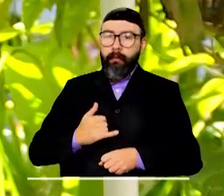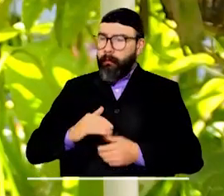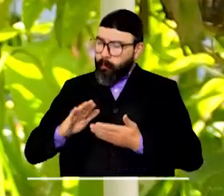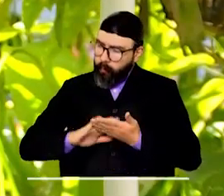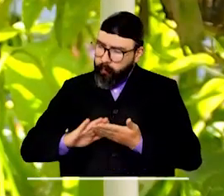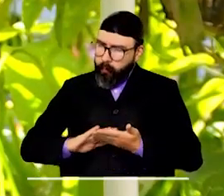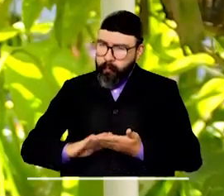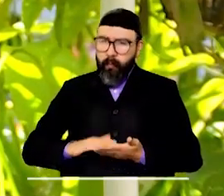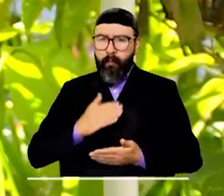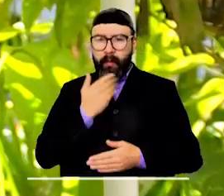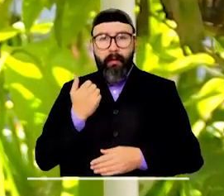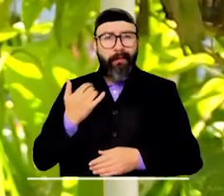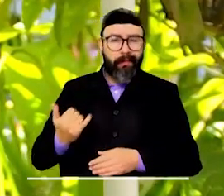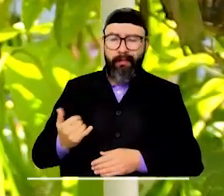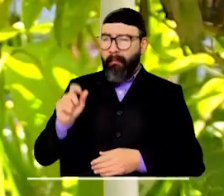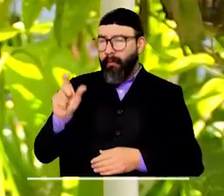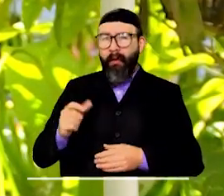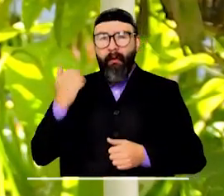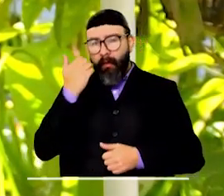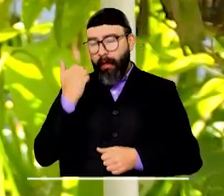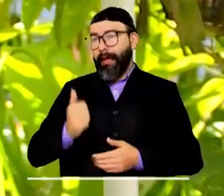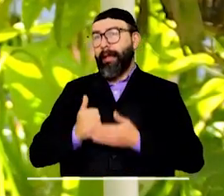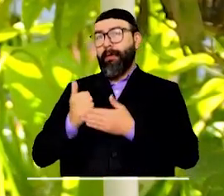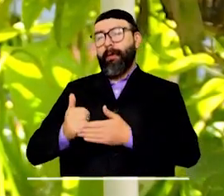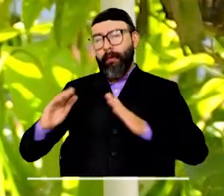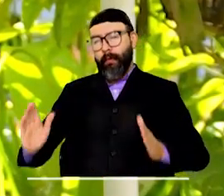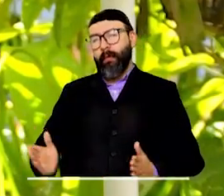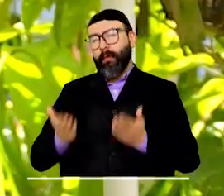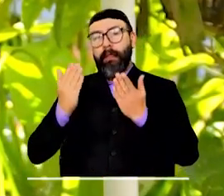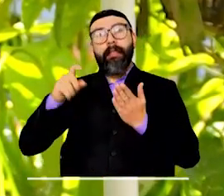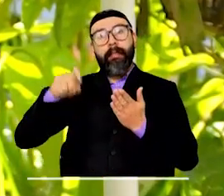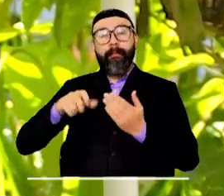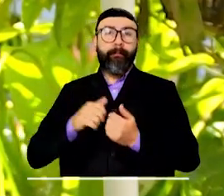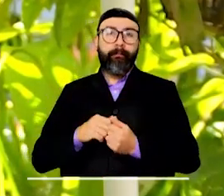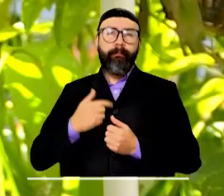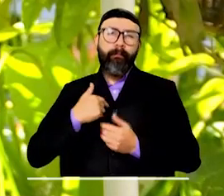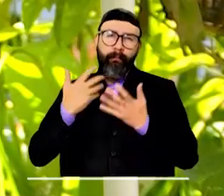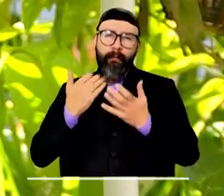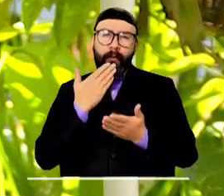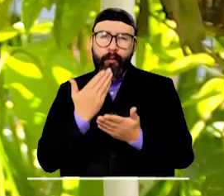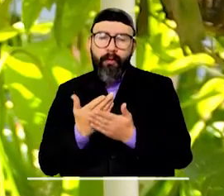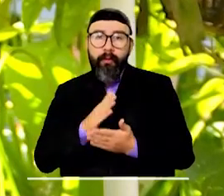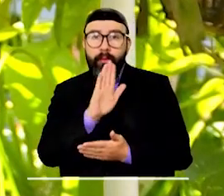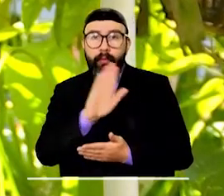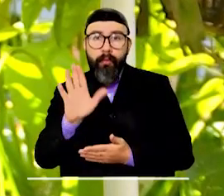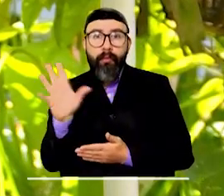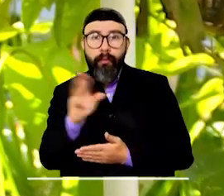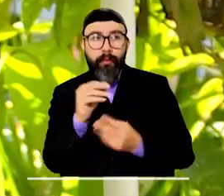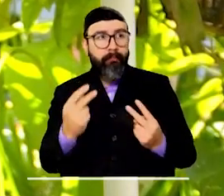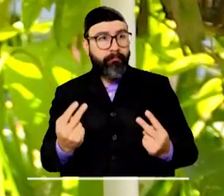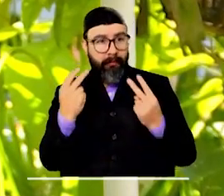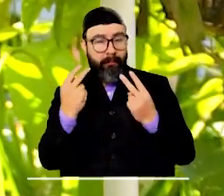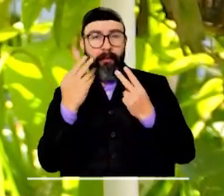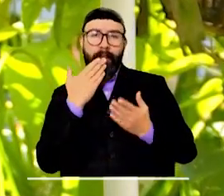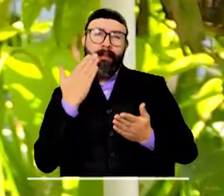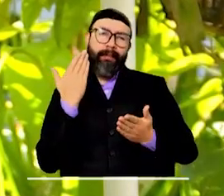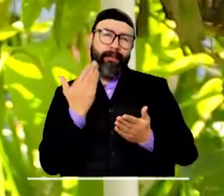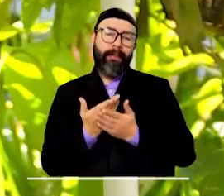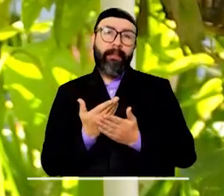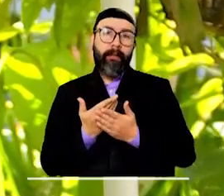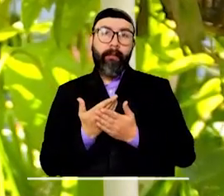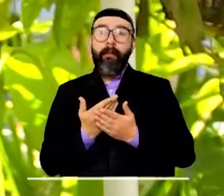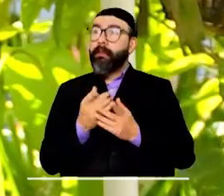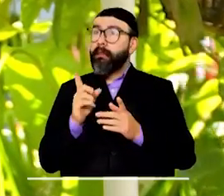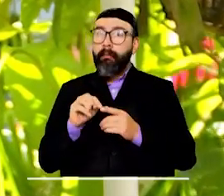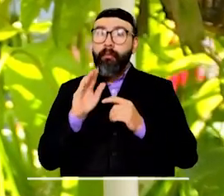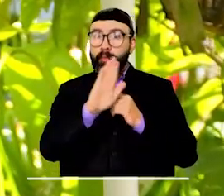las condiciones de la persona. Yo quiero agradecerles a todos ustedes por estar atentos a nuestras transmisiones, que